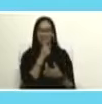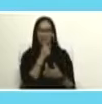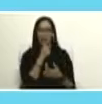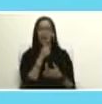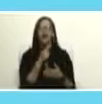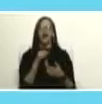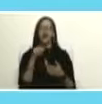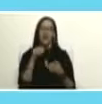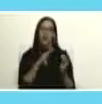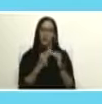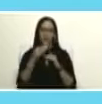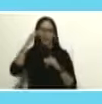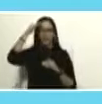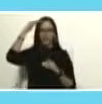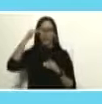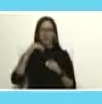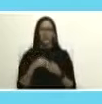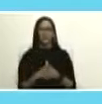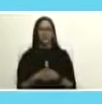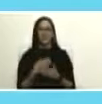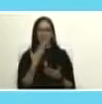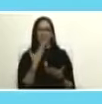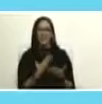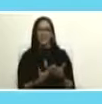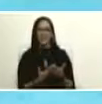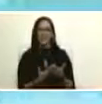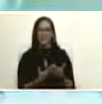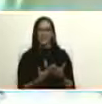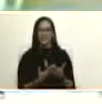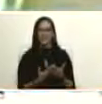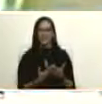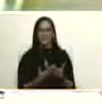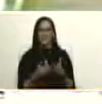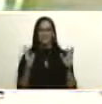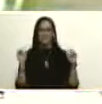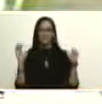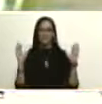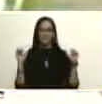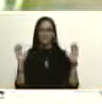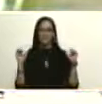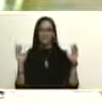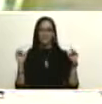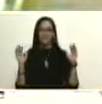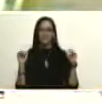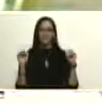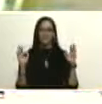las Bricomil. Gracias. Hasta pronto.